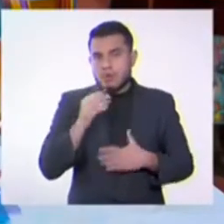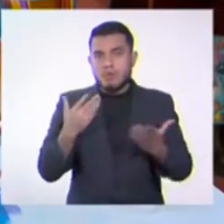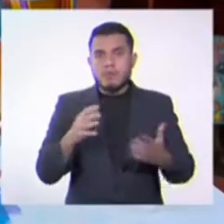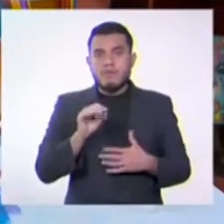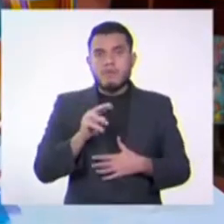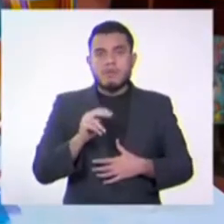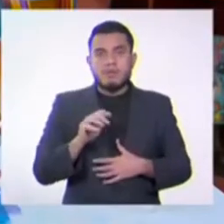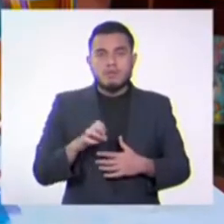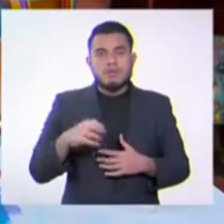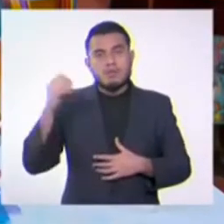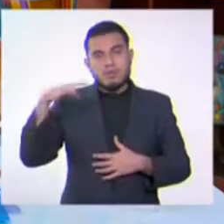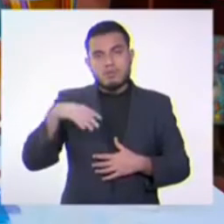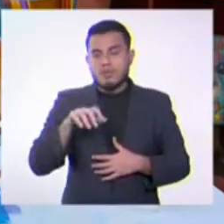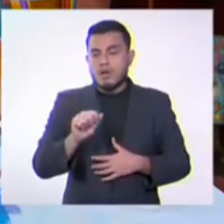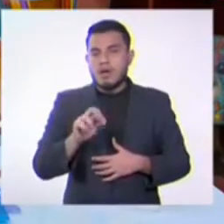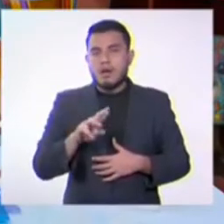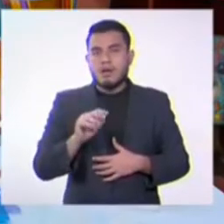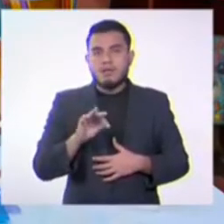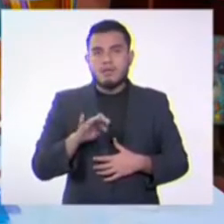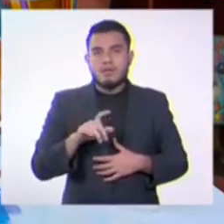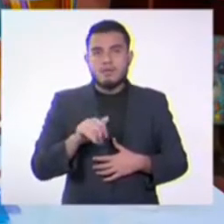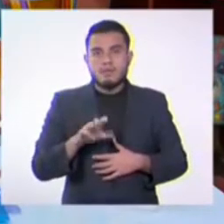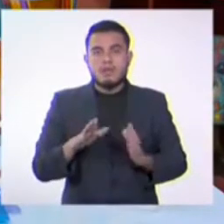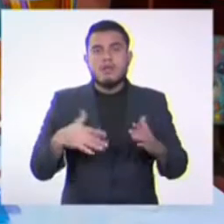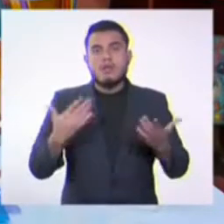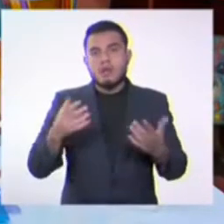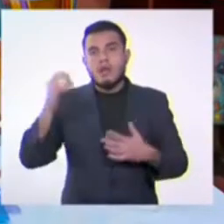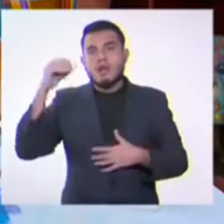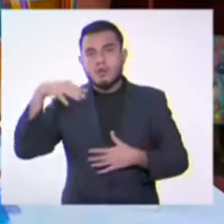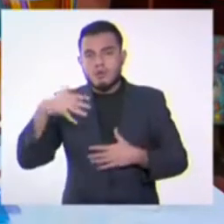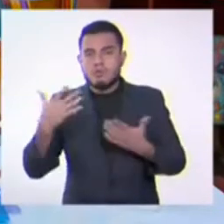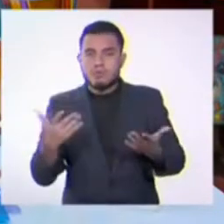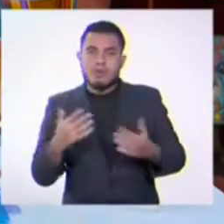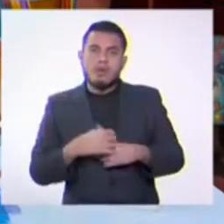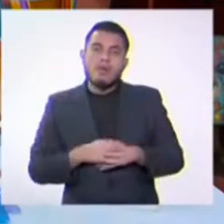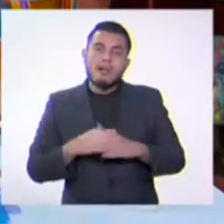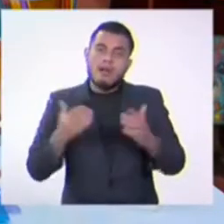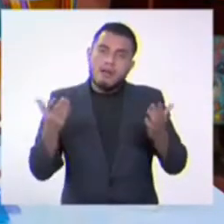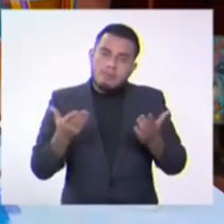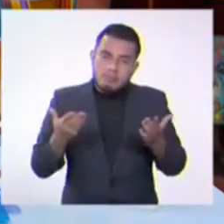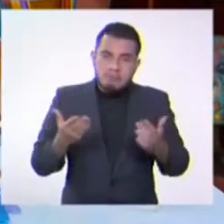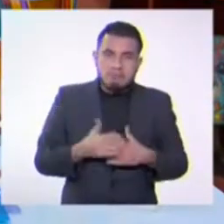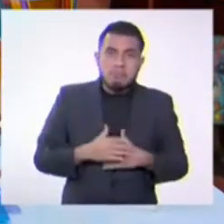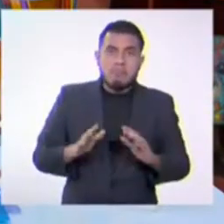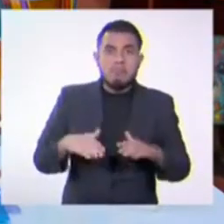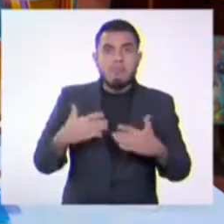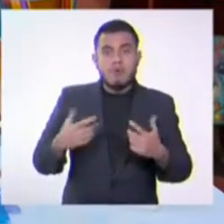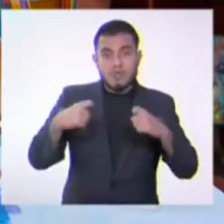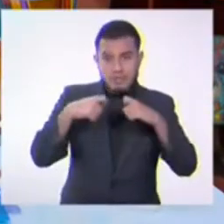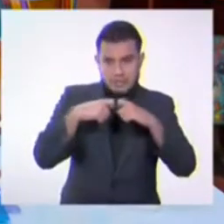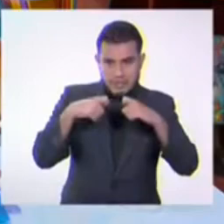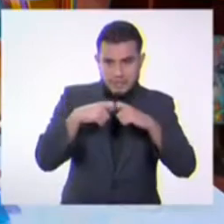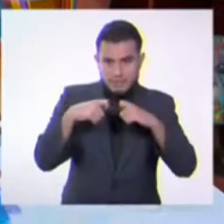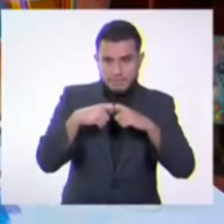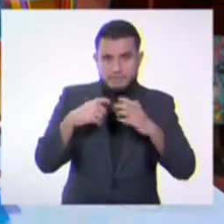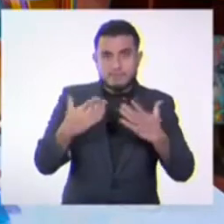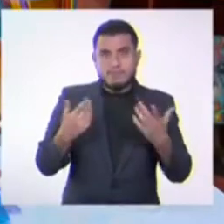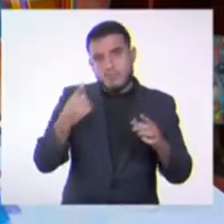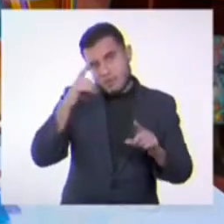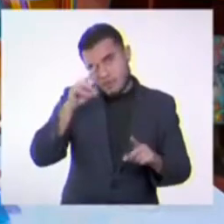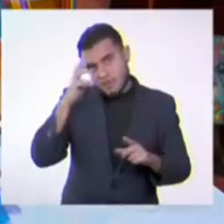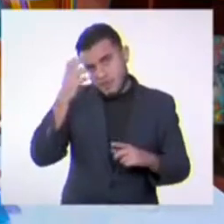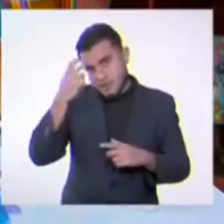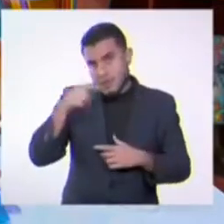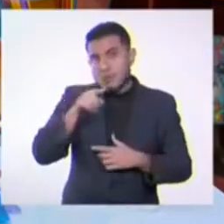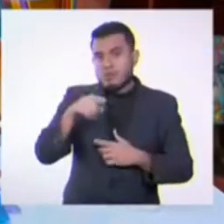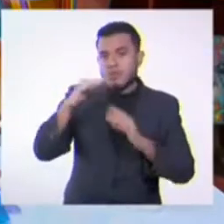artificial, estamos hablando de la luz generalmente producida debido a la electricidad, es decir, los focos que